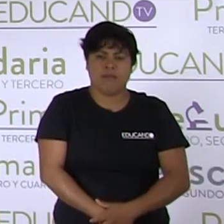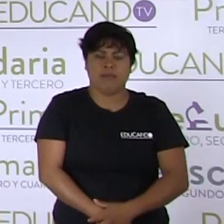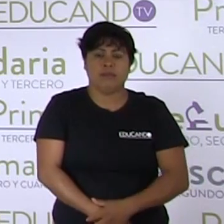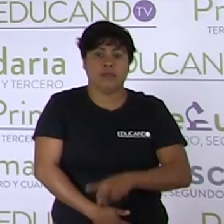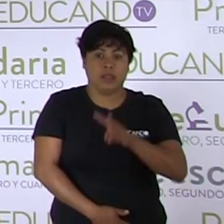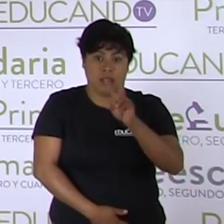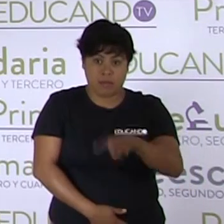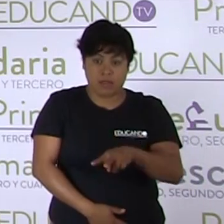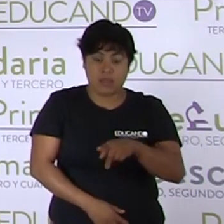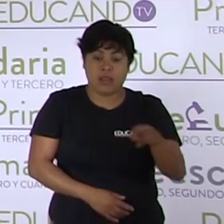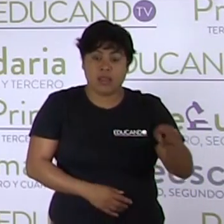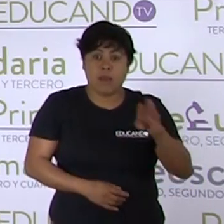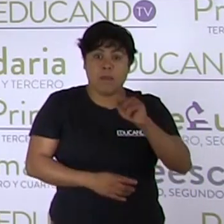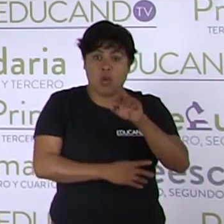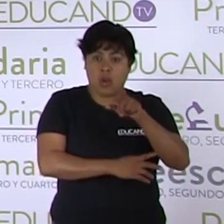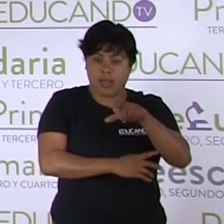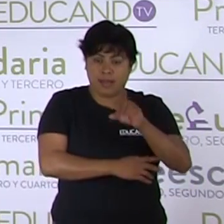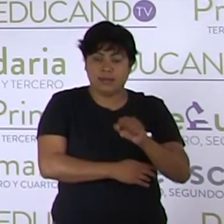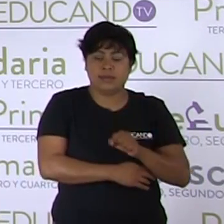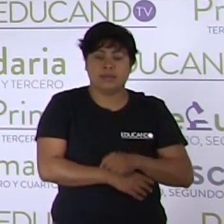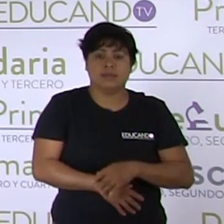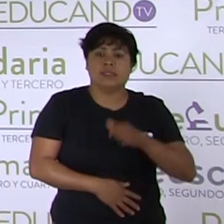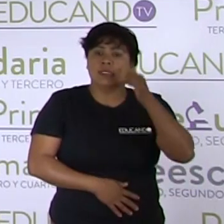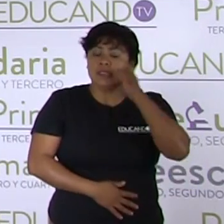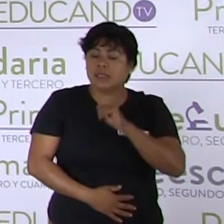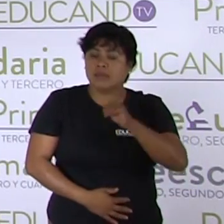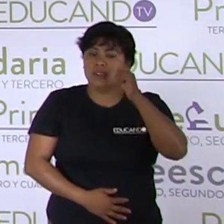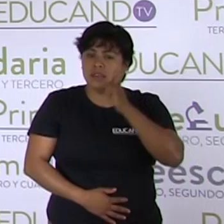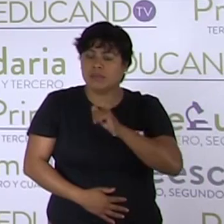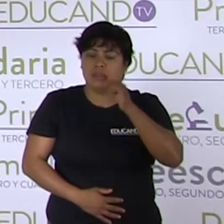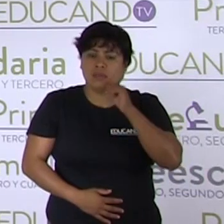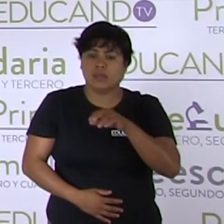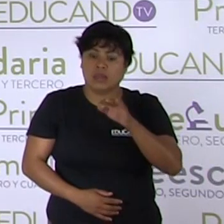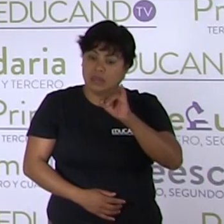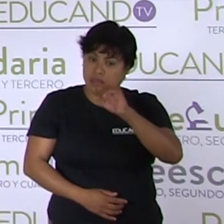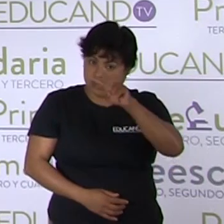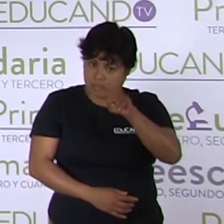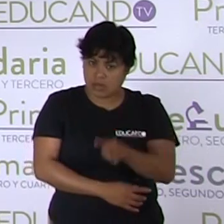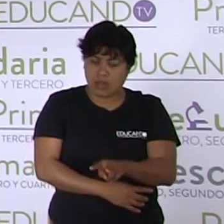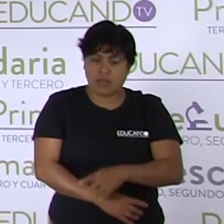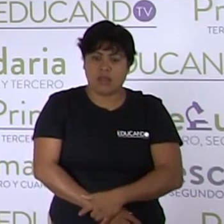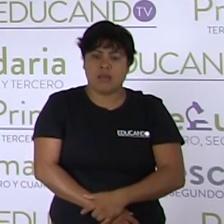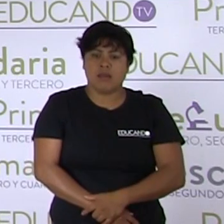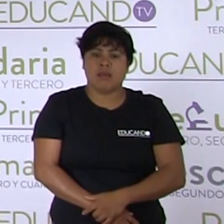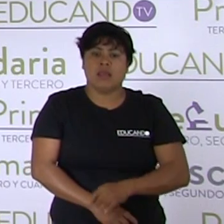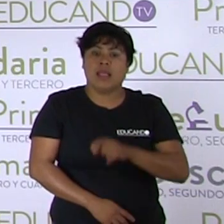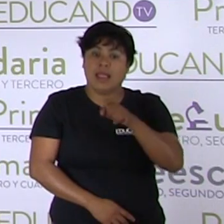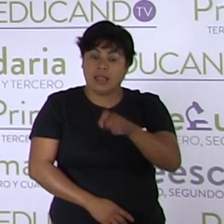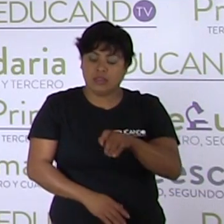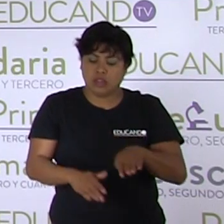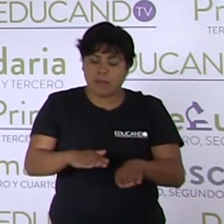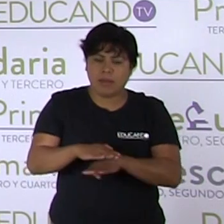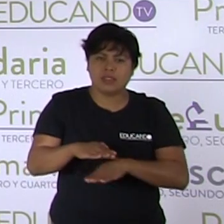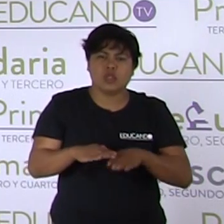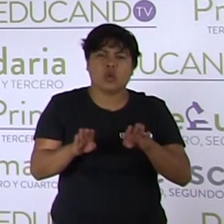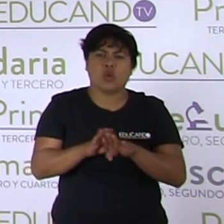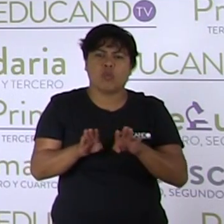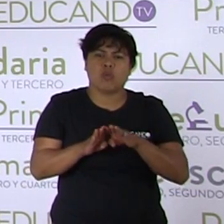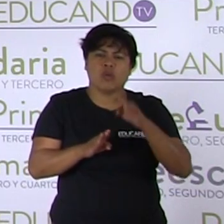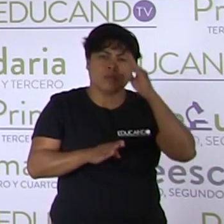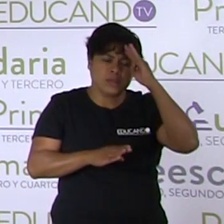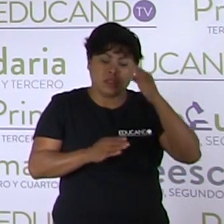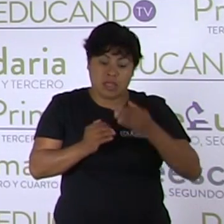En realidad, la ironía de Borges, siempre que la cita sea verdadera, se basaba en una obsesión que